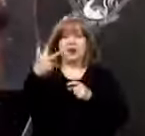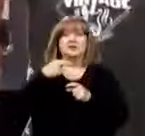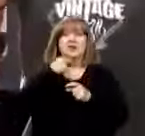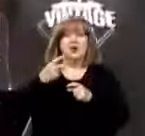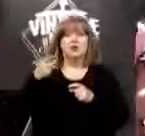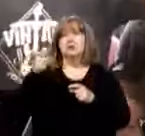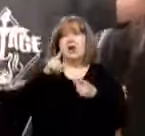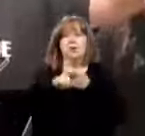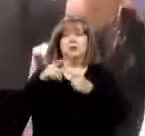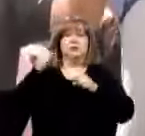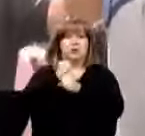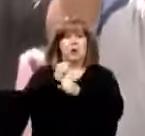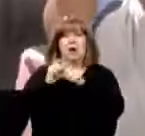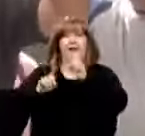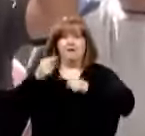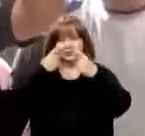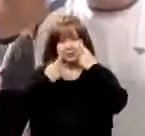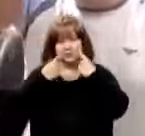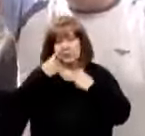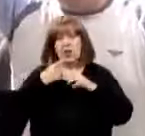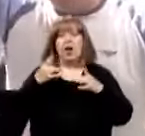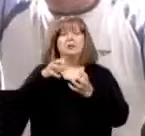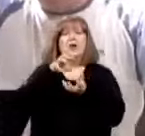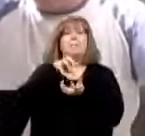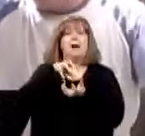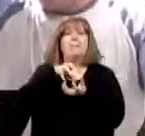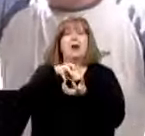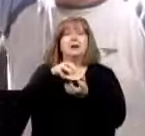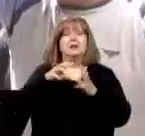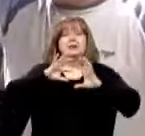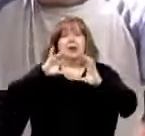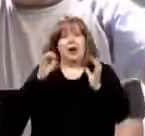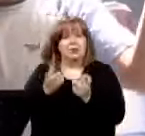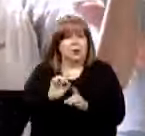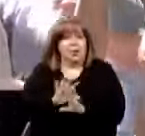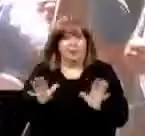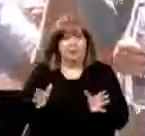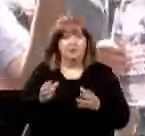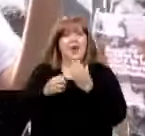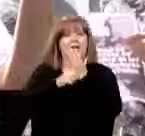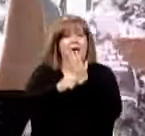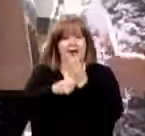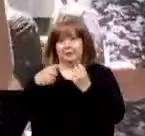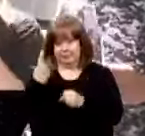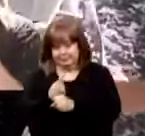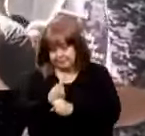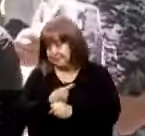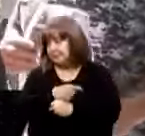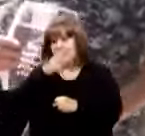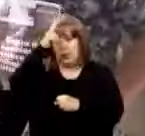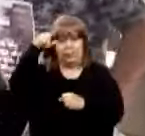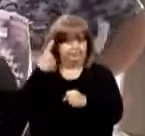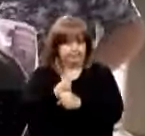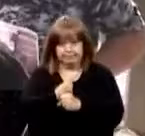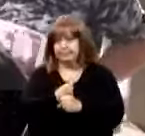Y llegamos a llorar. A veces estamos comiendo a papa y zapallo, porque carne no se puede comprar, pollo,